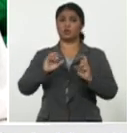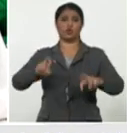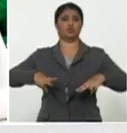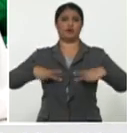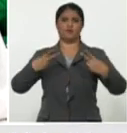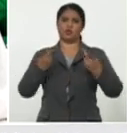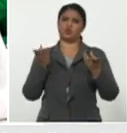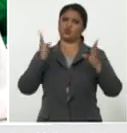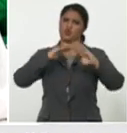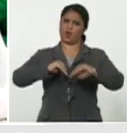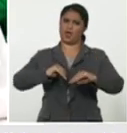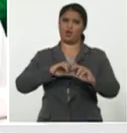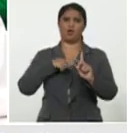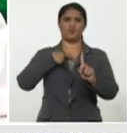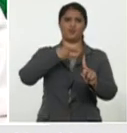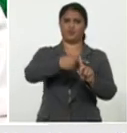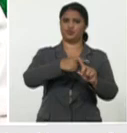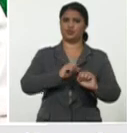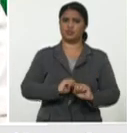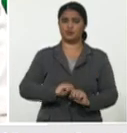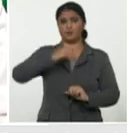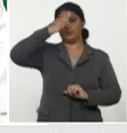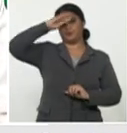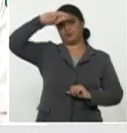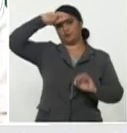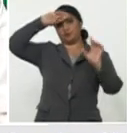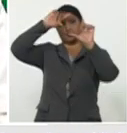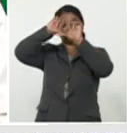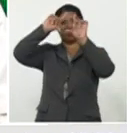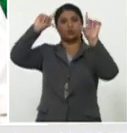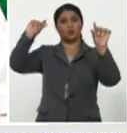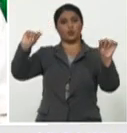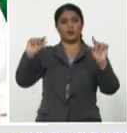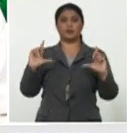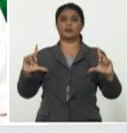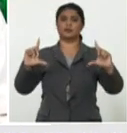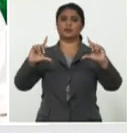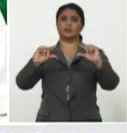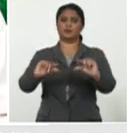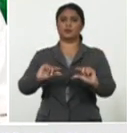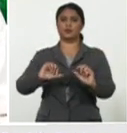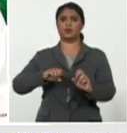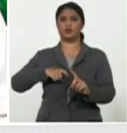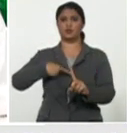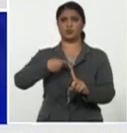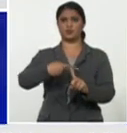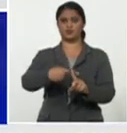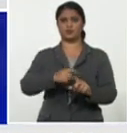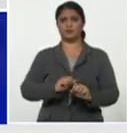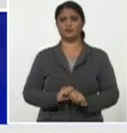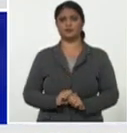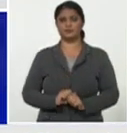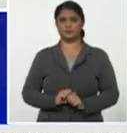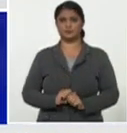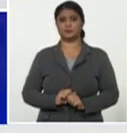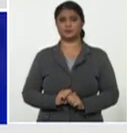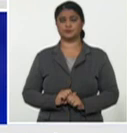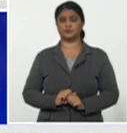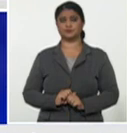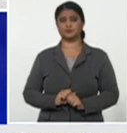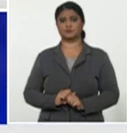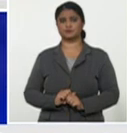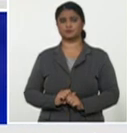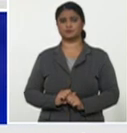De esta forma, Cuba disminuye su tasa de incidencia de casos confirmados por 100.000 habitantes a